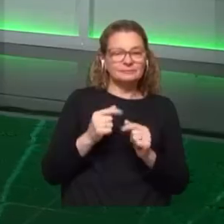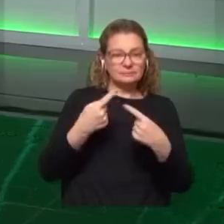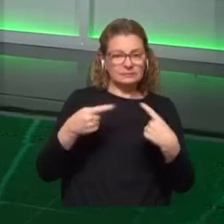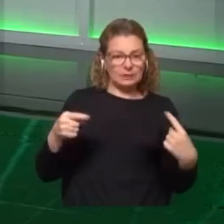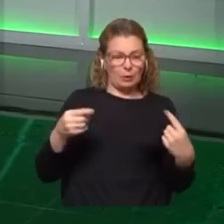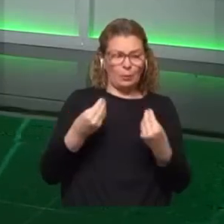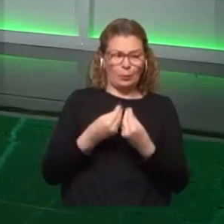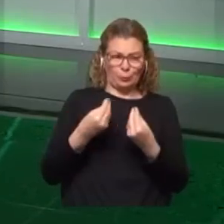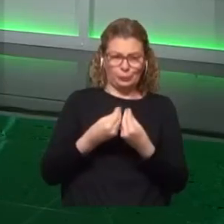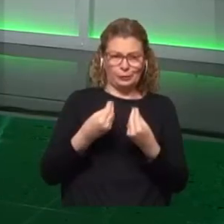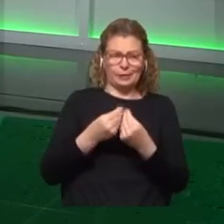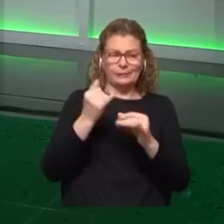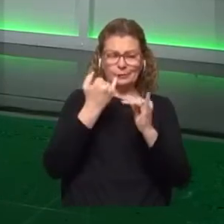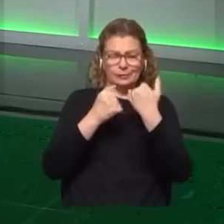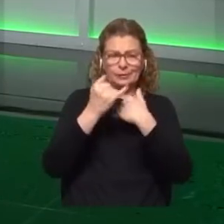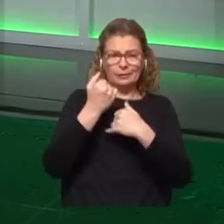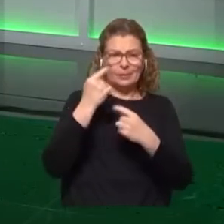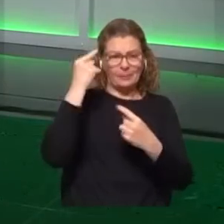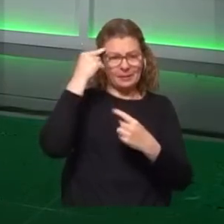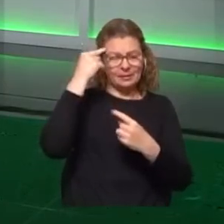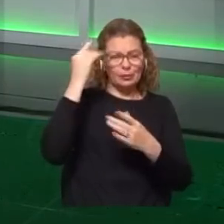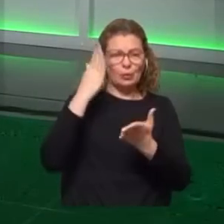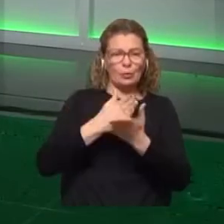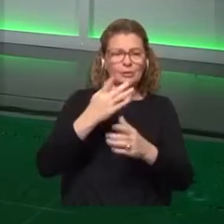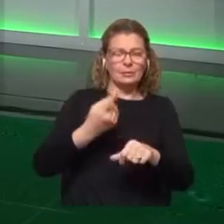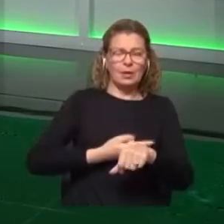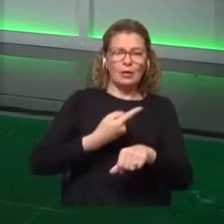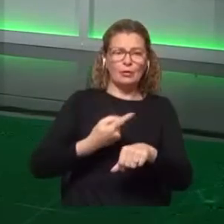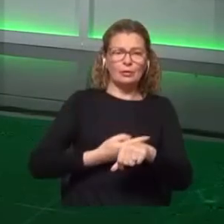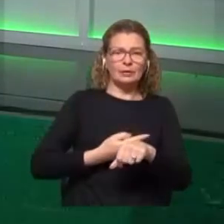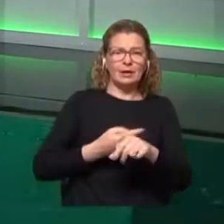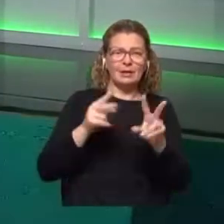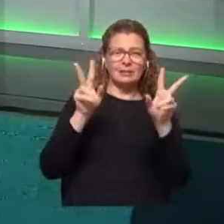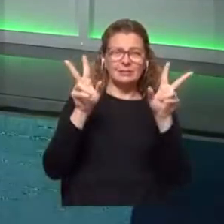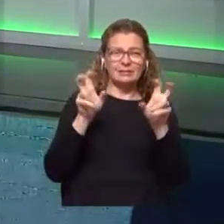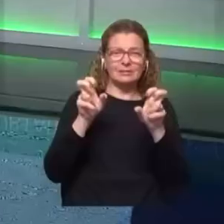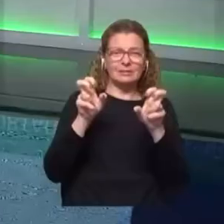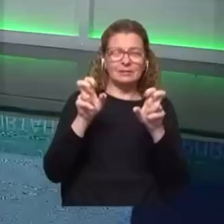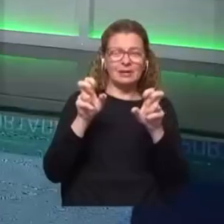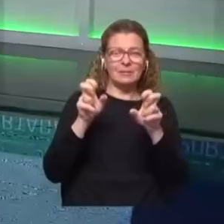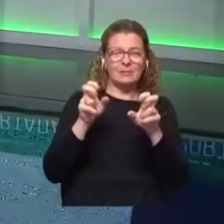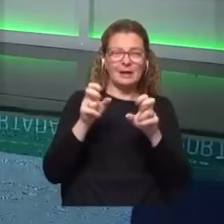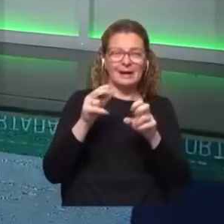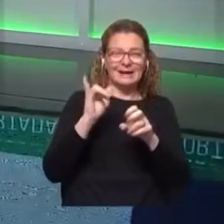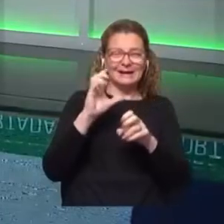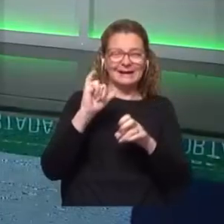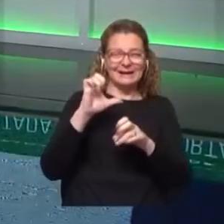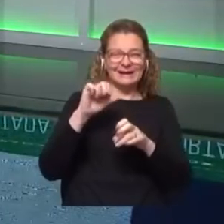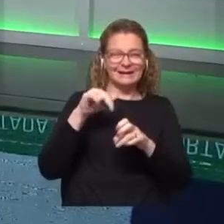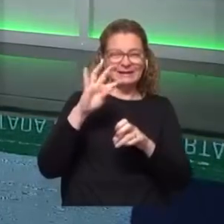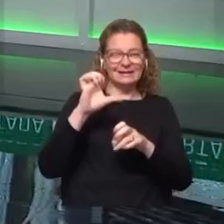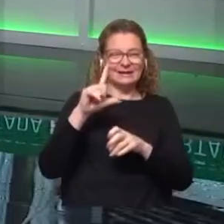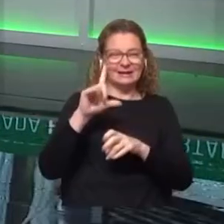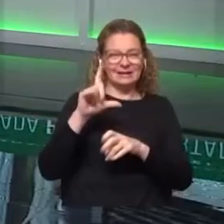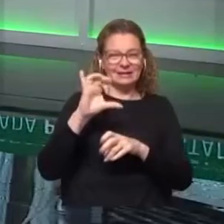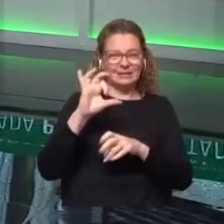mucha cosa empezamos con información apuntando que en las últimas horas han surgido cuestionamientos de clientelismo político que señalan al